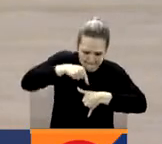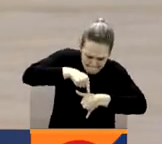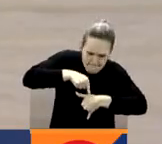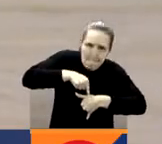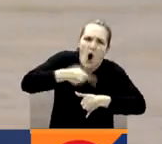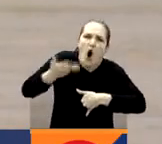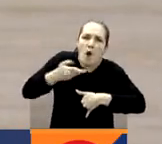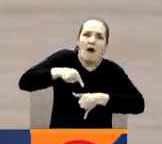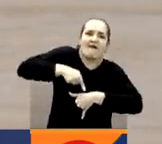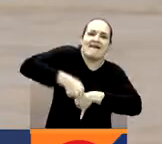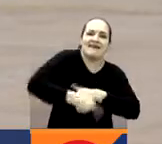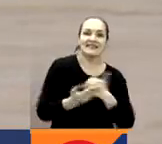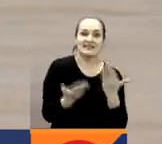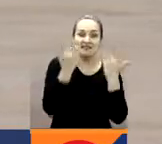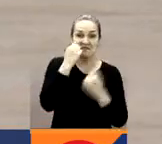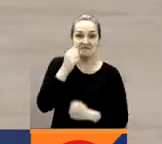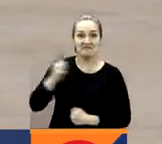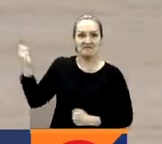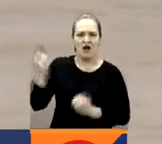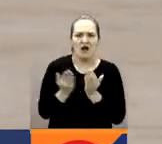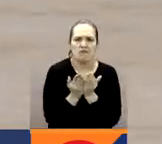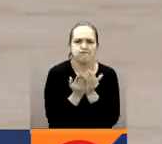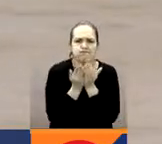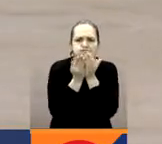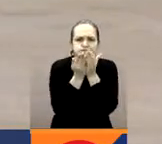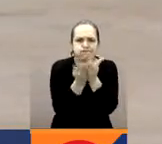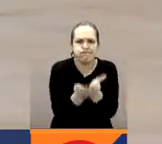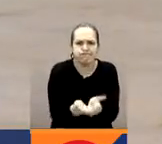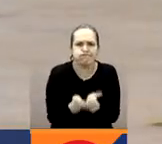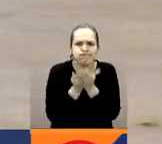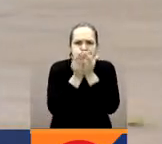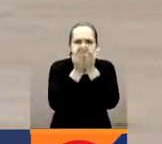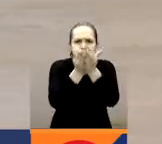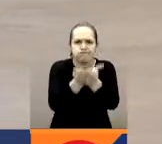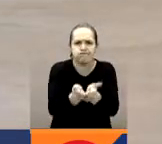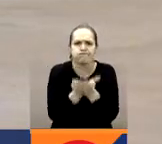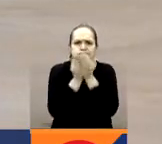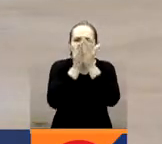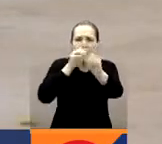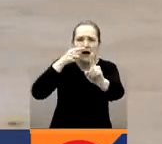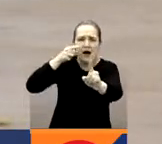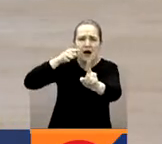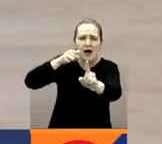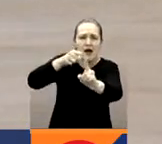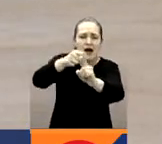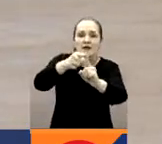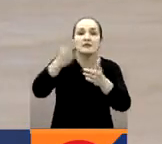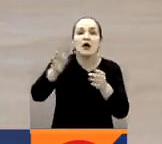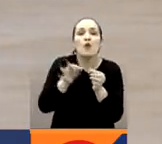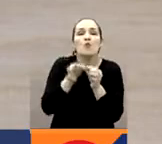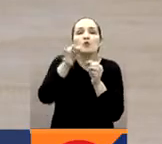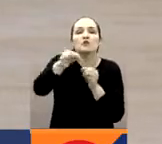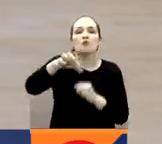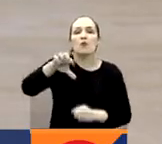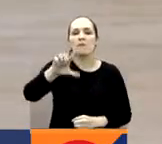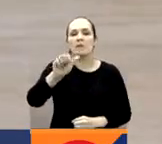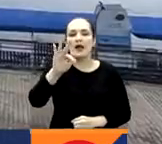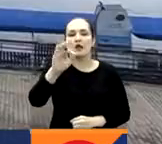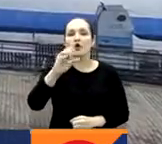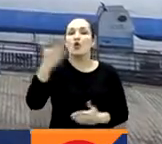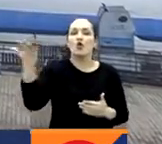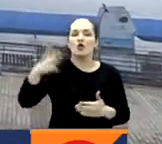medio de esta fiesta en la que zarpó la delegación del sistema de medios públicos rumbo hacia el municipio del Plato en el departamento del Magdalena. Te